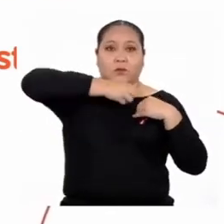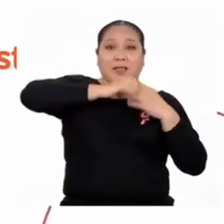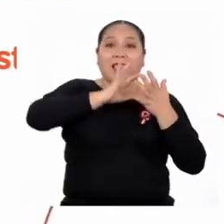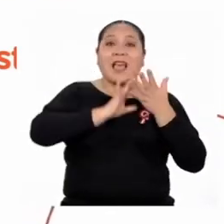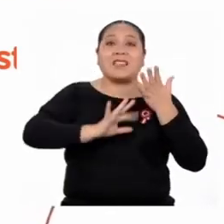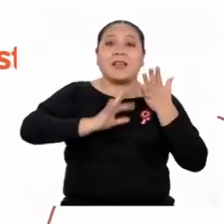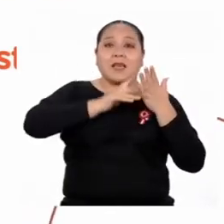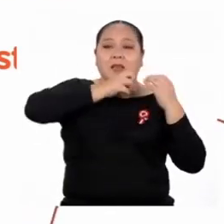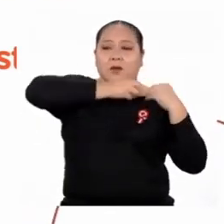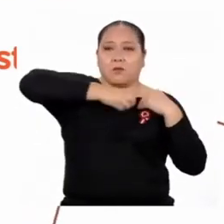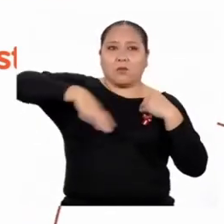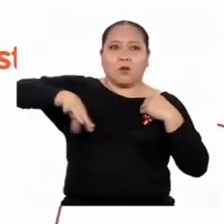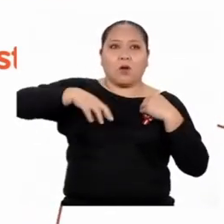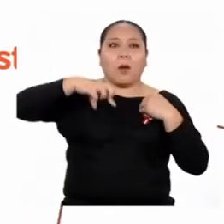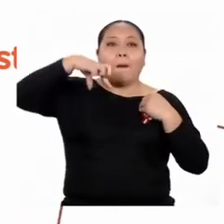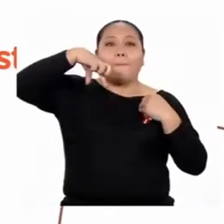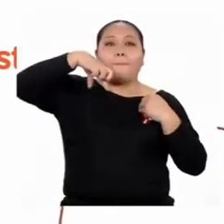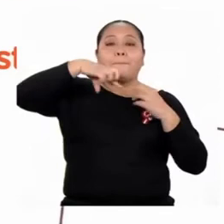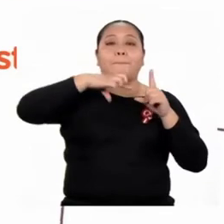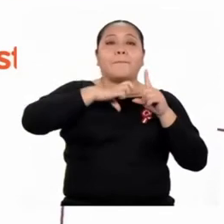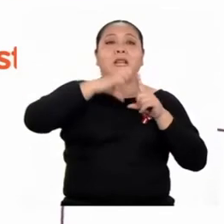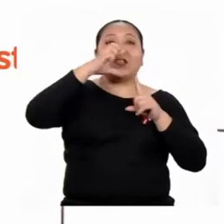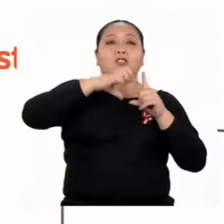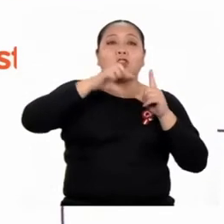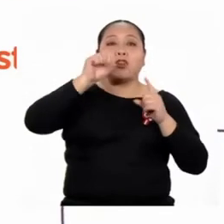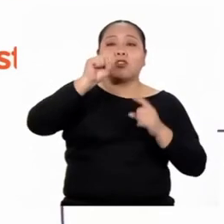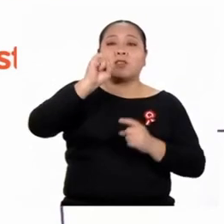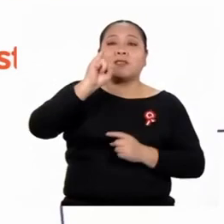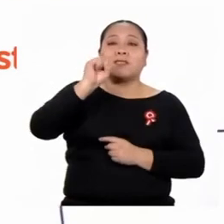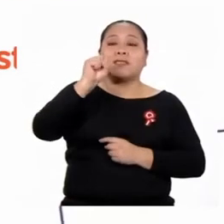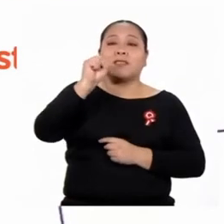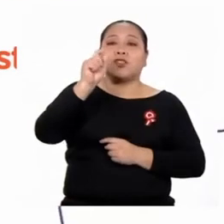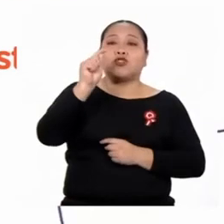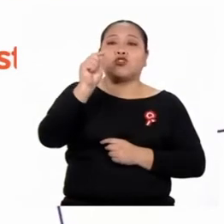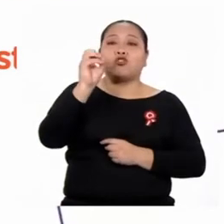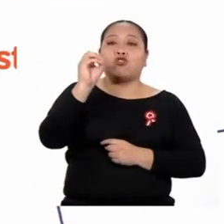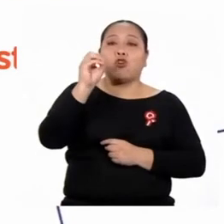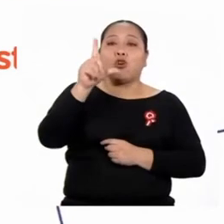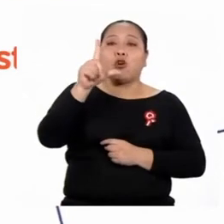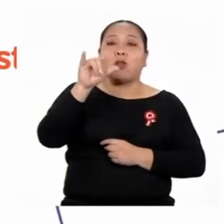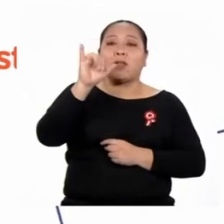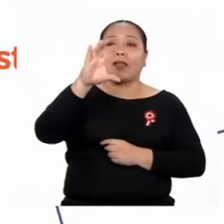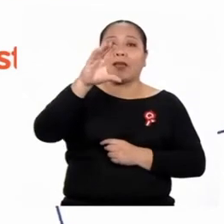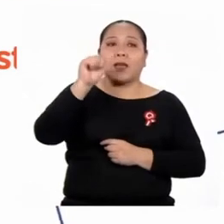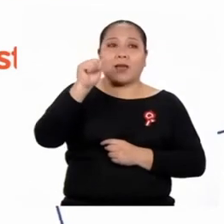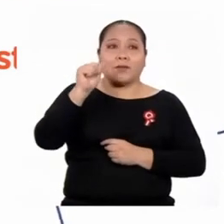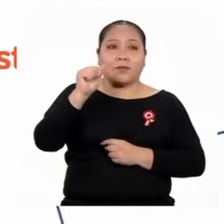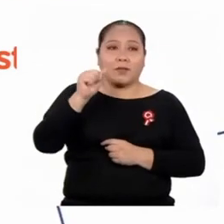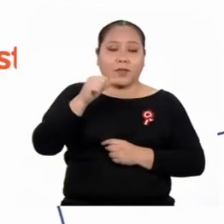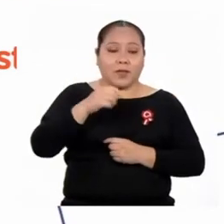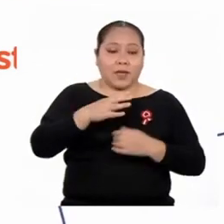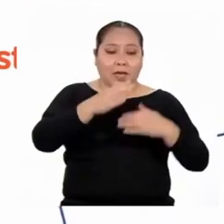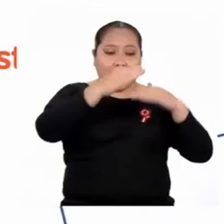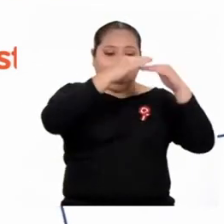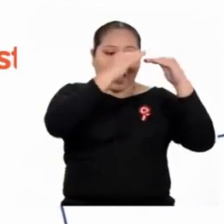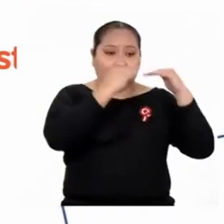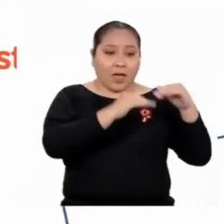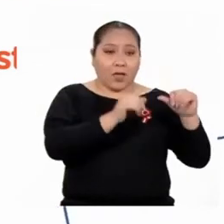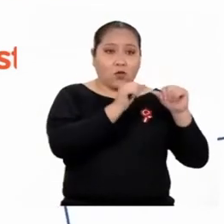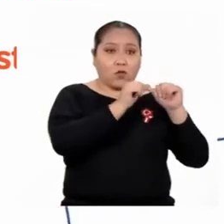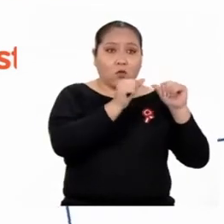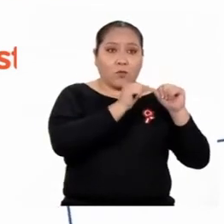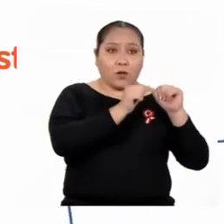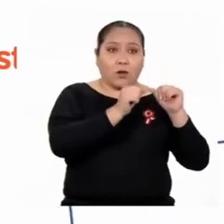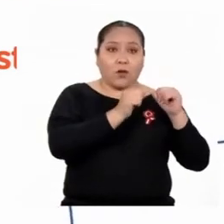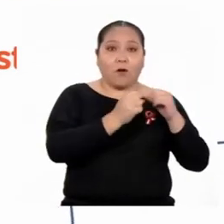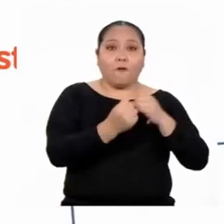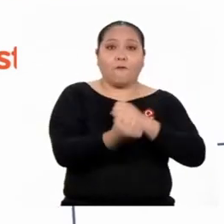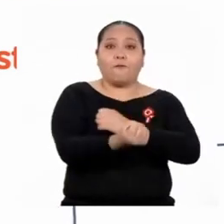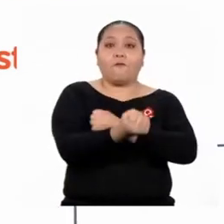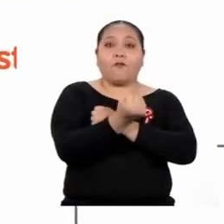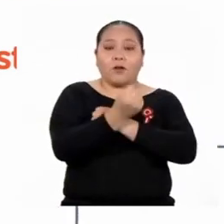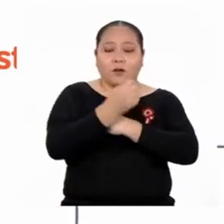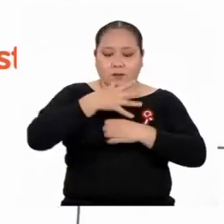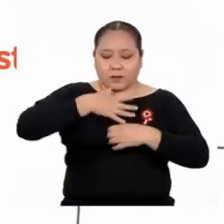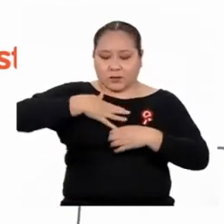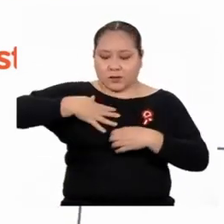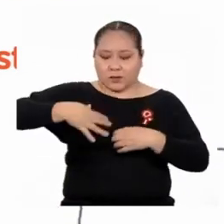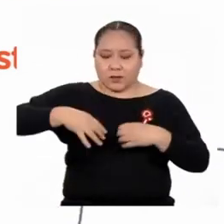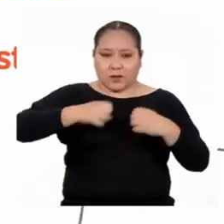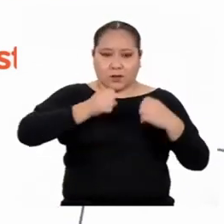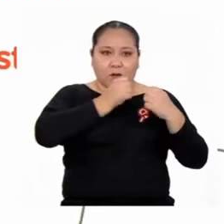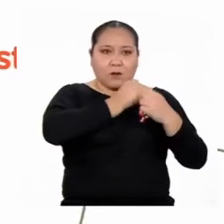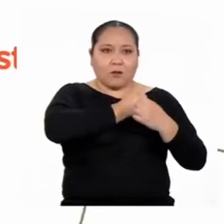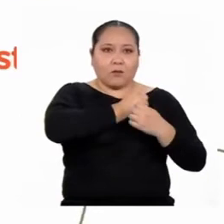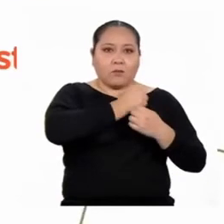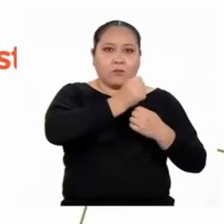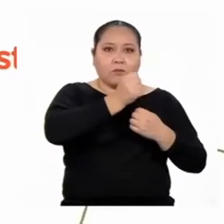sistólica. Mientras que la cifra de abajo indica la fuerza de la sangre en las arterias mientras el